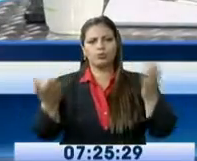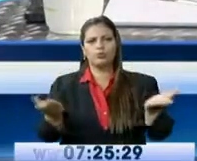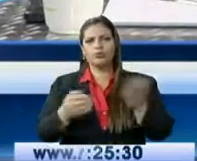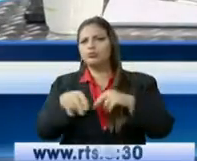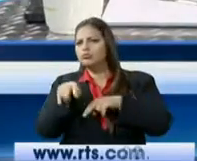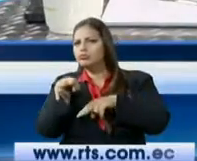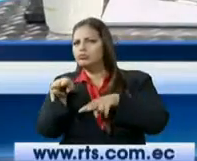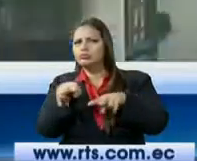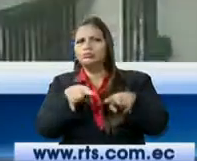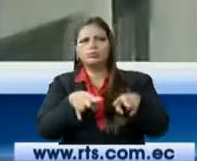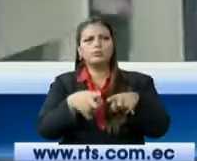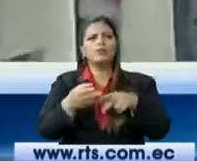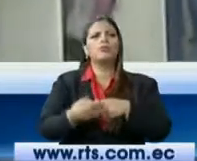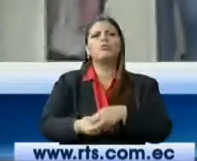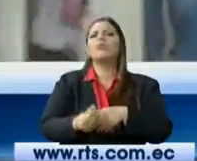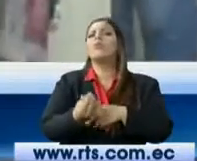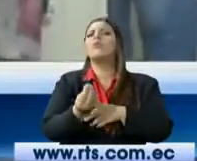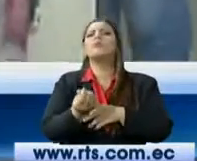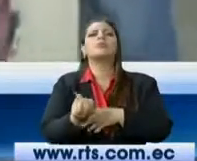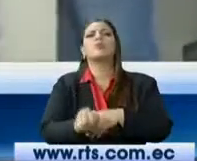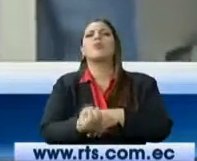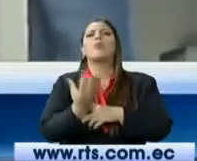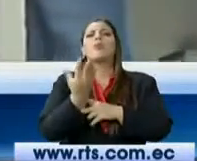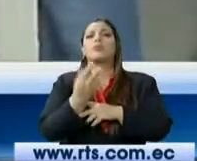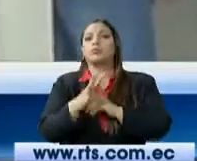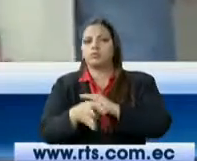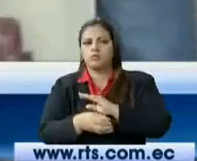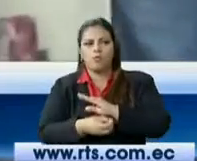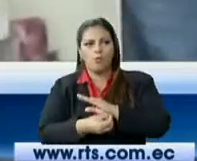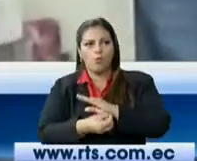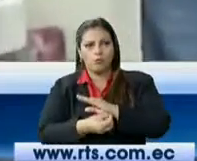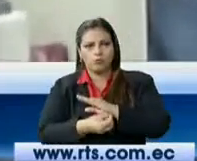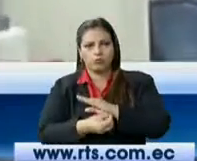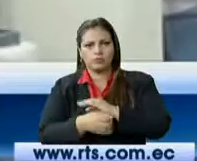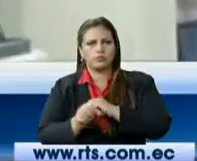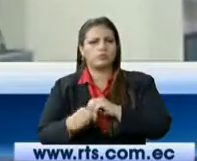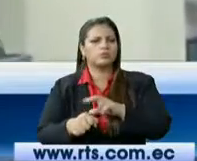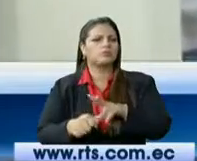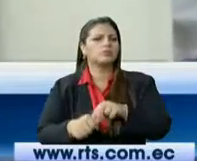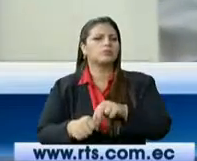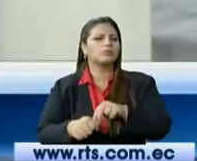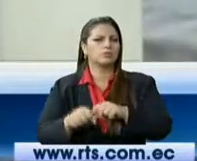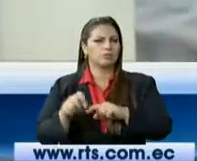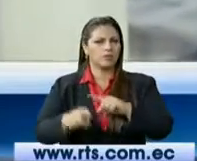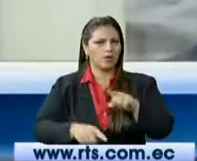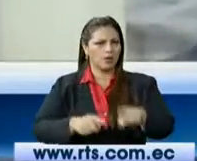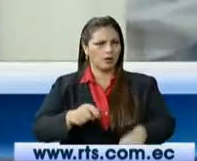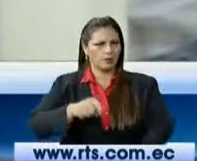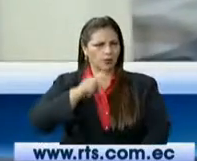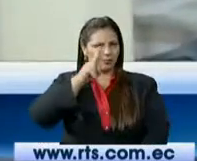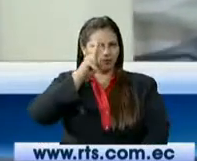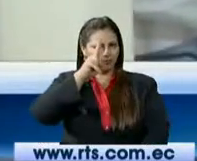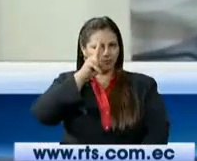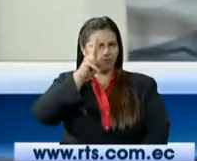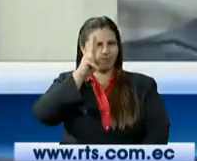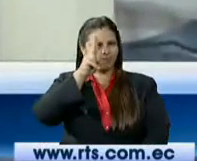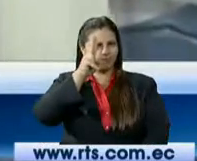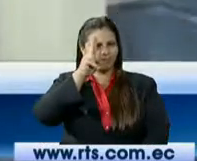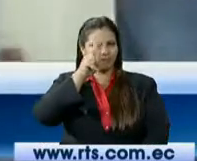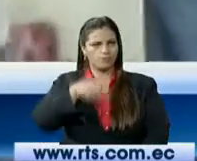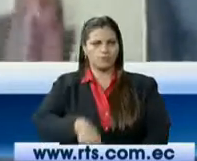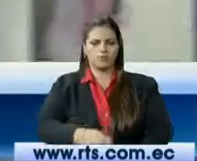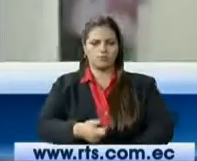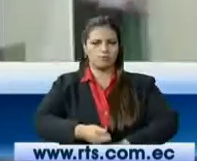existen irregularidades con las balanzas de ciertos puestos. El intendente solamente les ha hecho un llamado